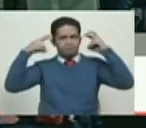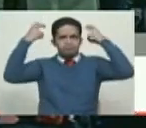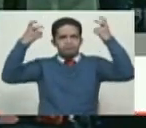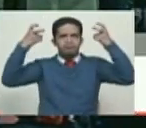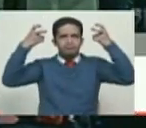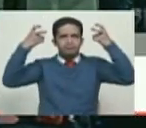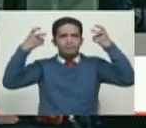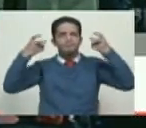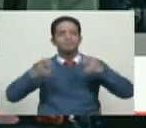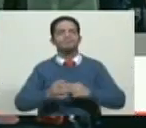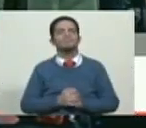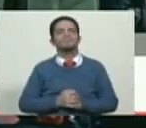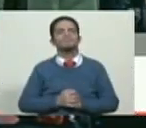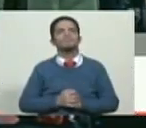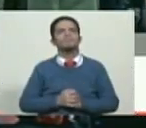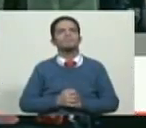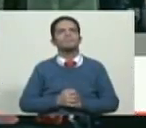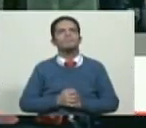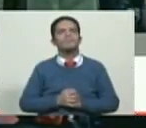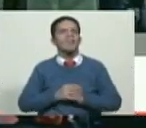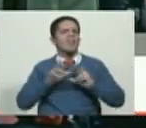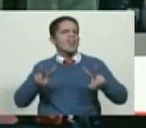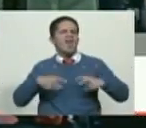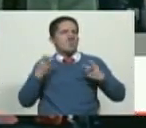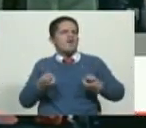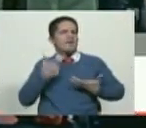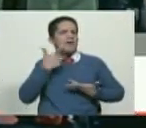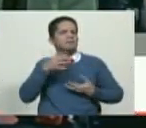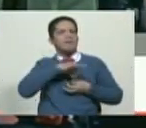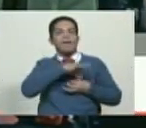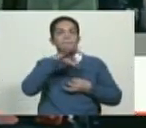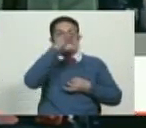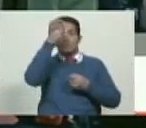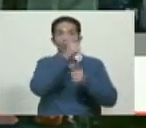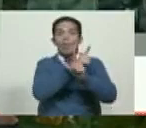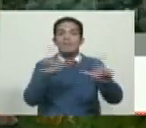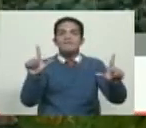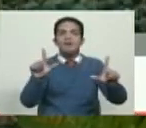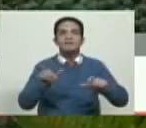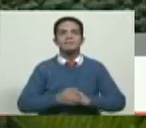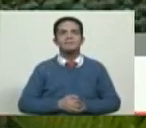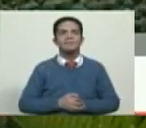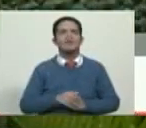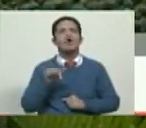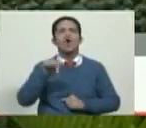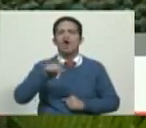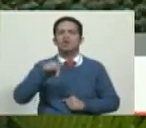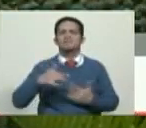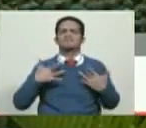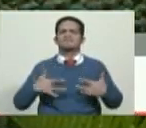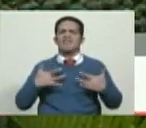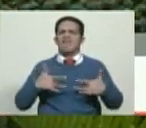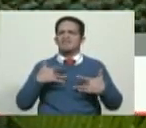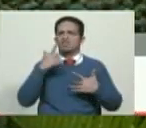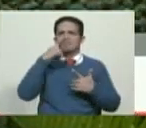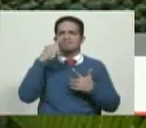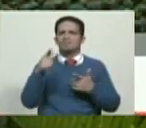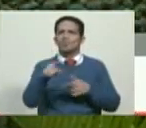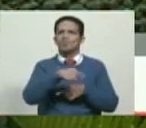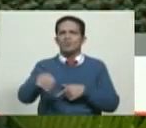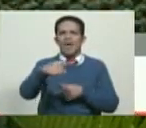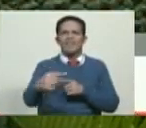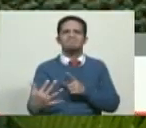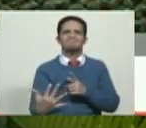renovando el espíritu libertario. Hoy siento aquí en este patio del Batallón Bolívar